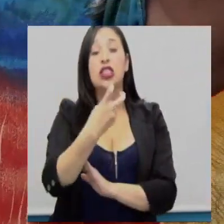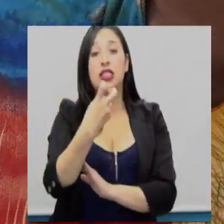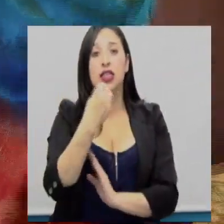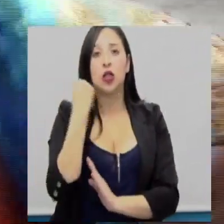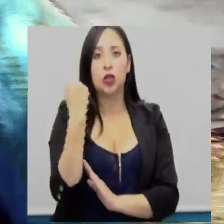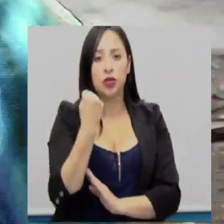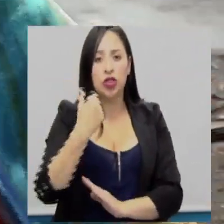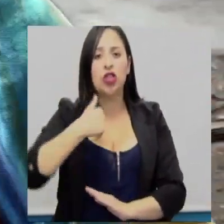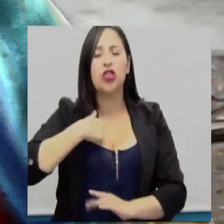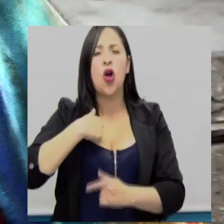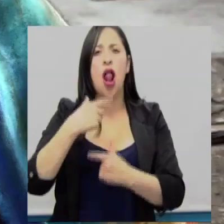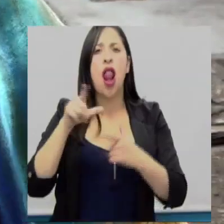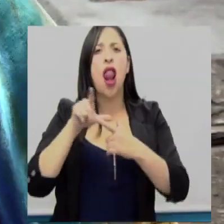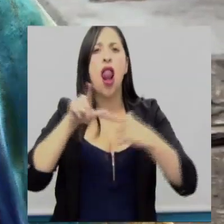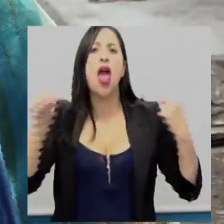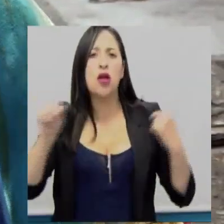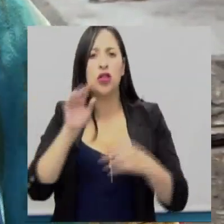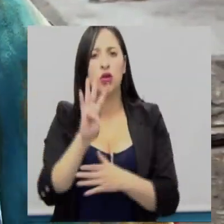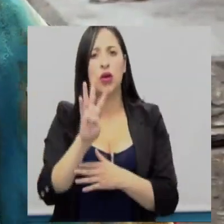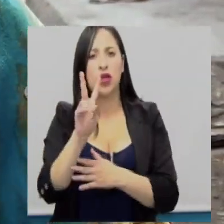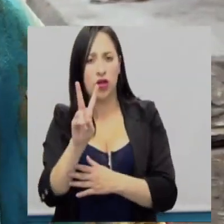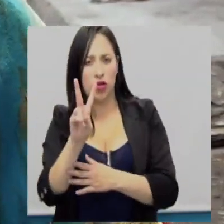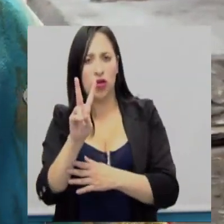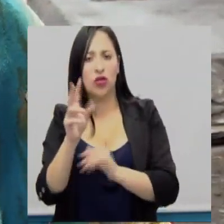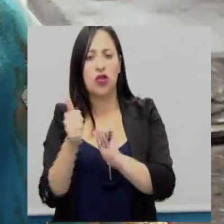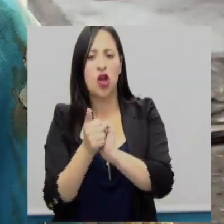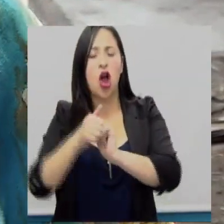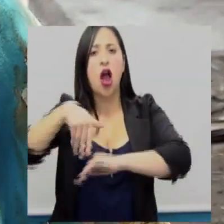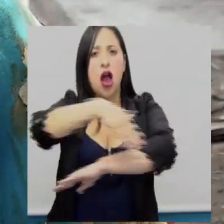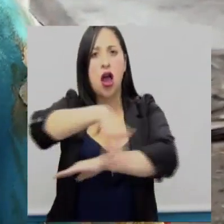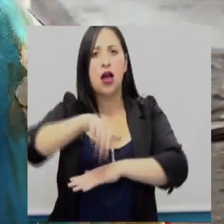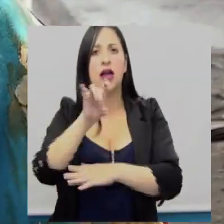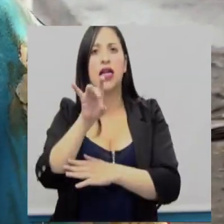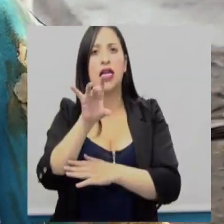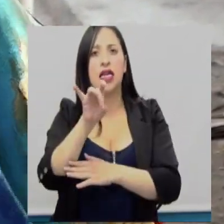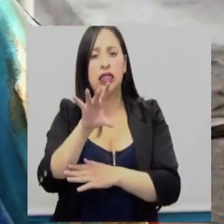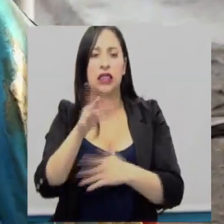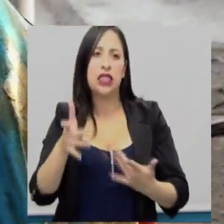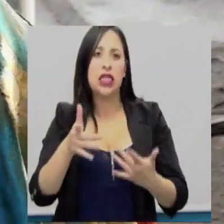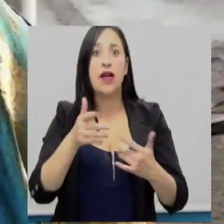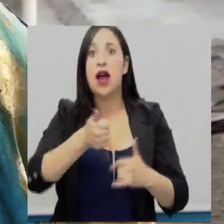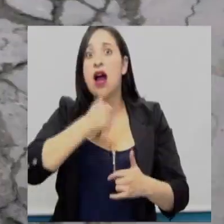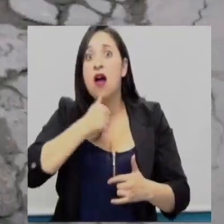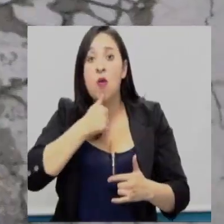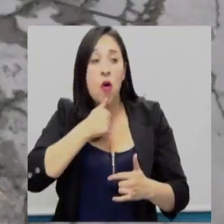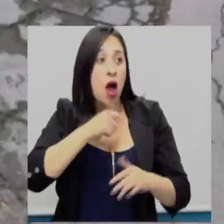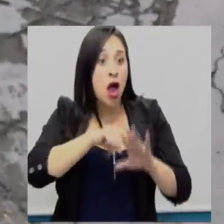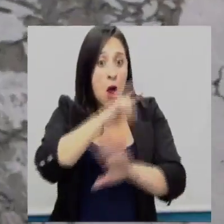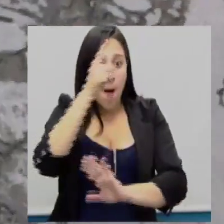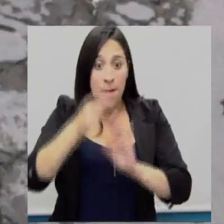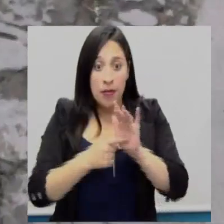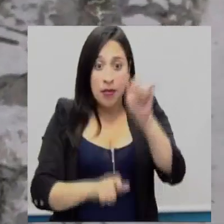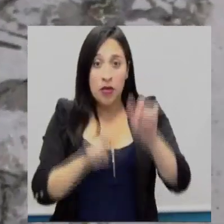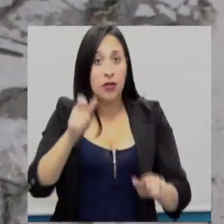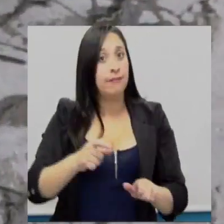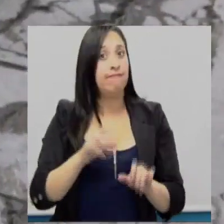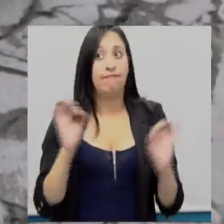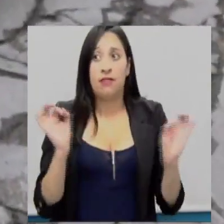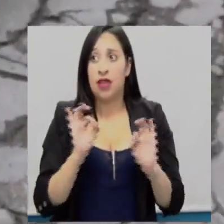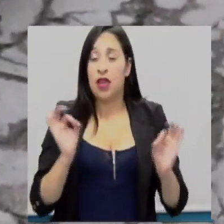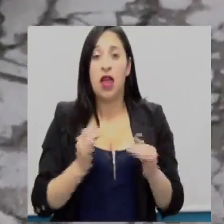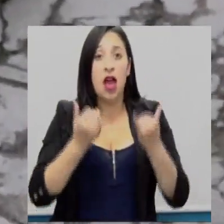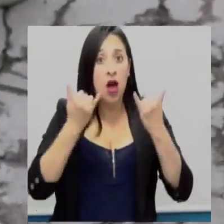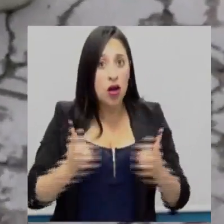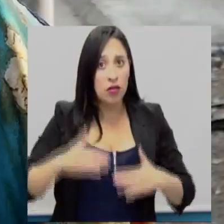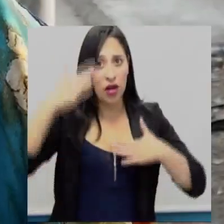en la 42.15. Hay veces nos llevan carro tanque, hay veces que no alcanza el agua para toda la comunidad. Para ellos, hasta ducharse